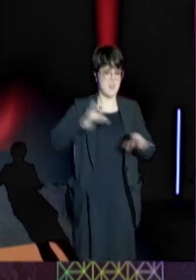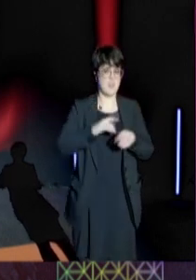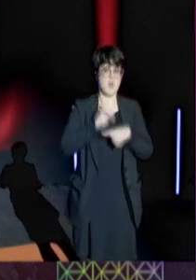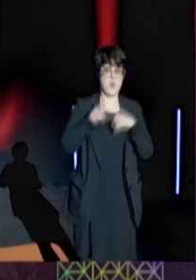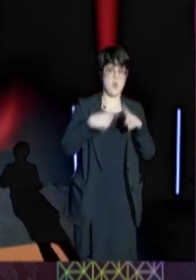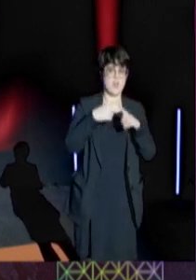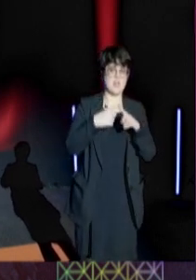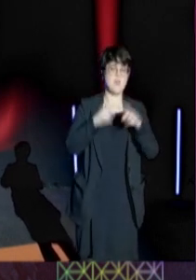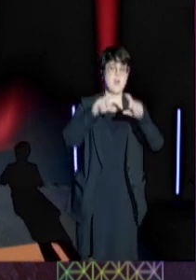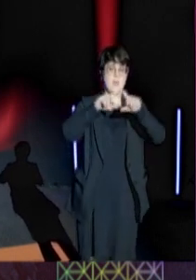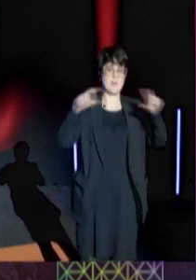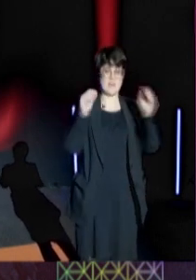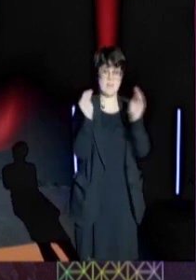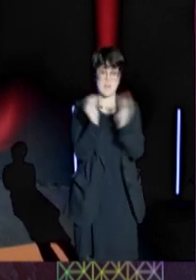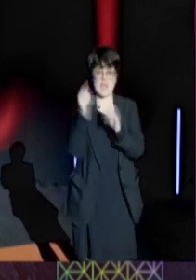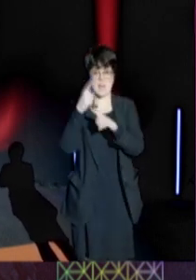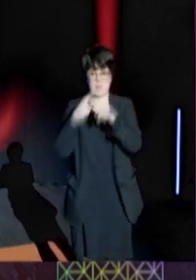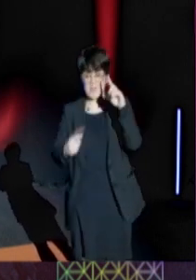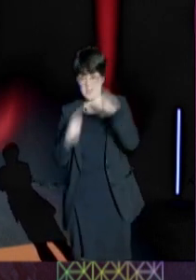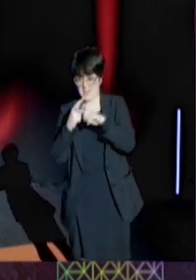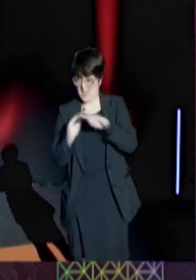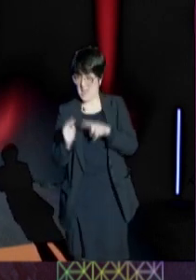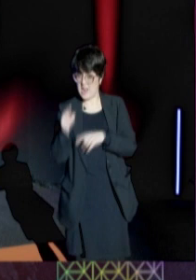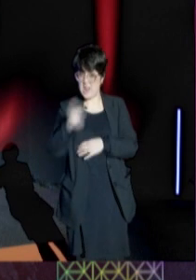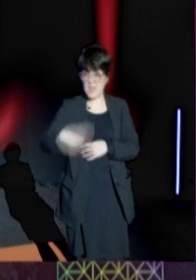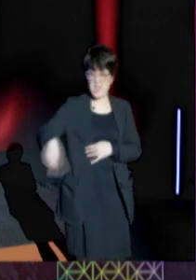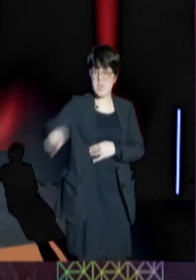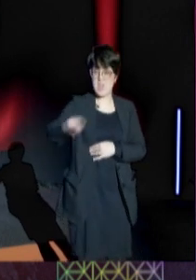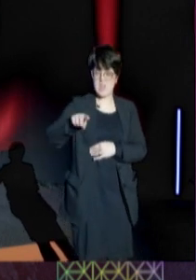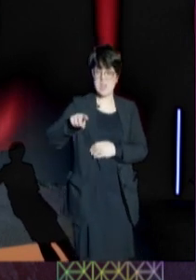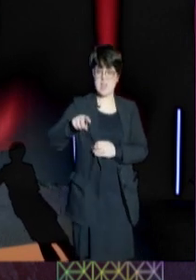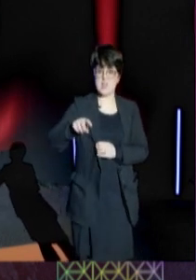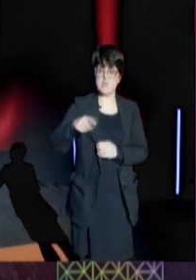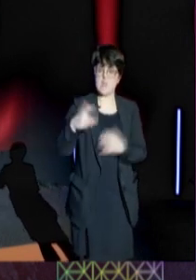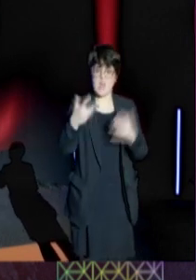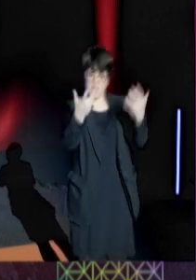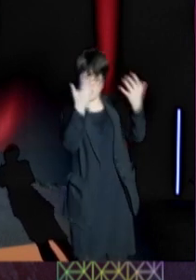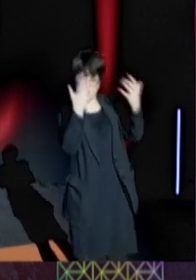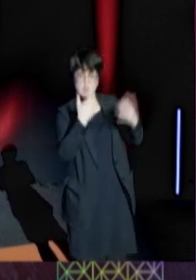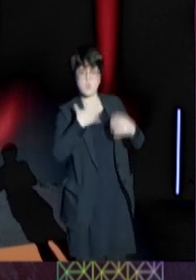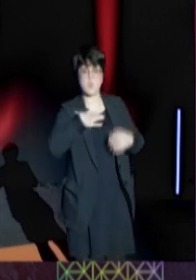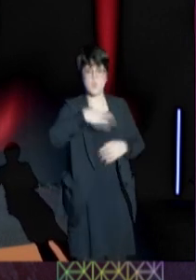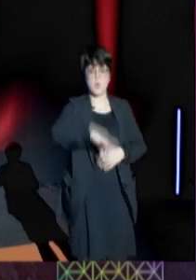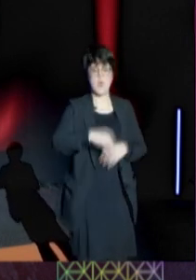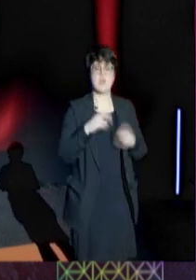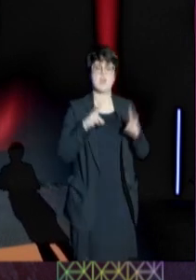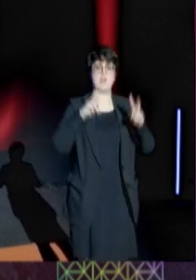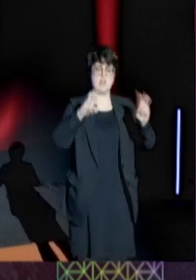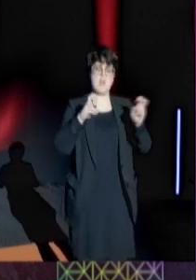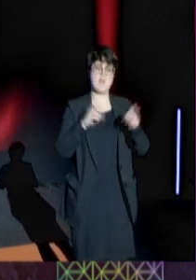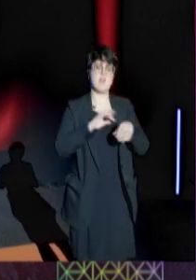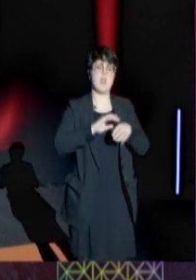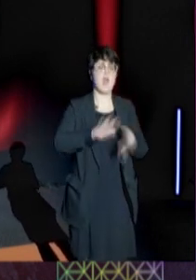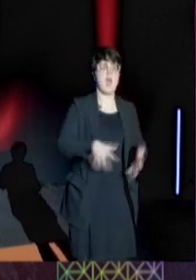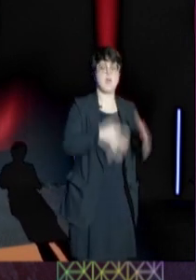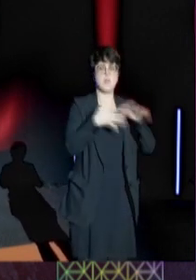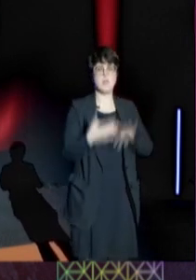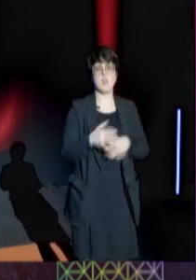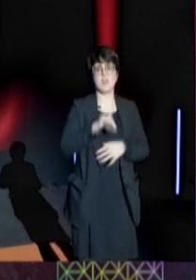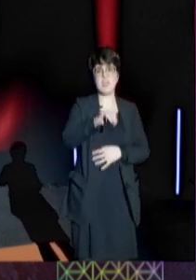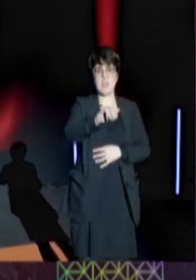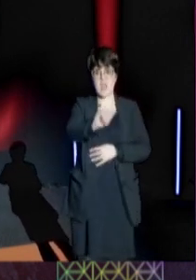empresas se pueda puedan digamos ser asesorados en aplicaciones de Inteligencia artificial y cómo